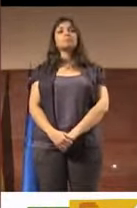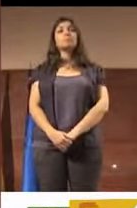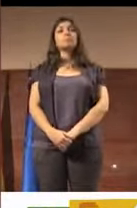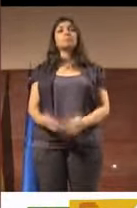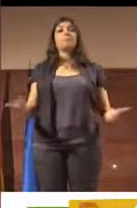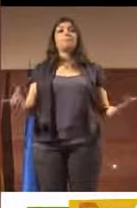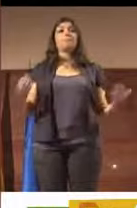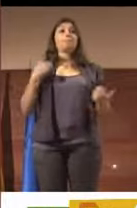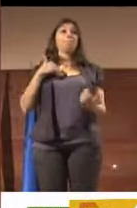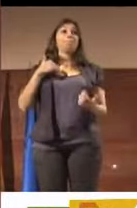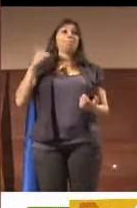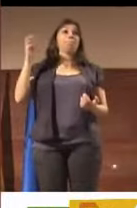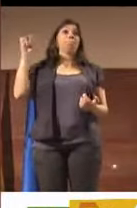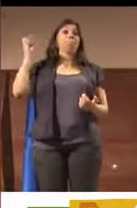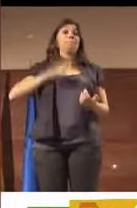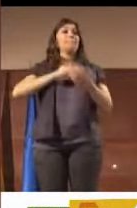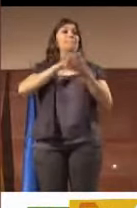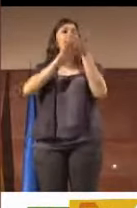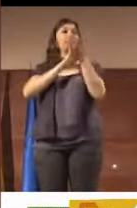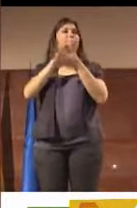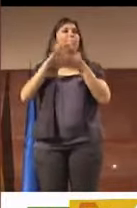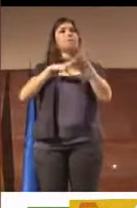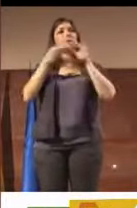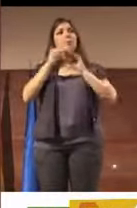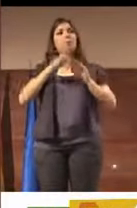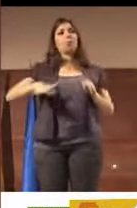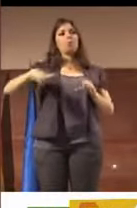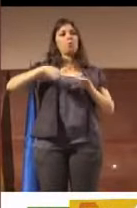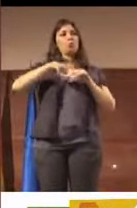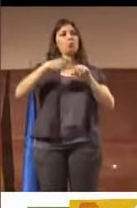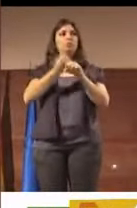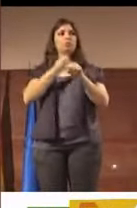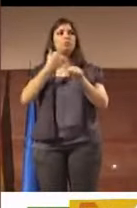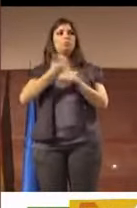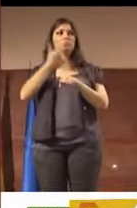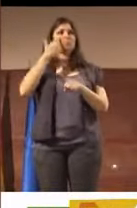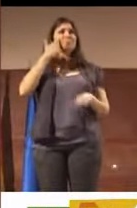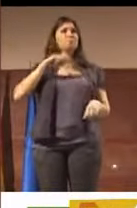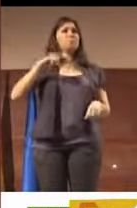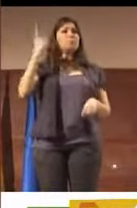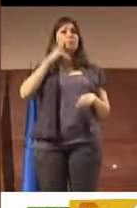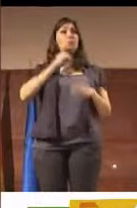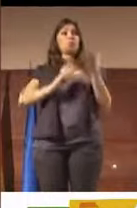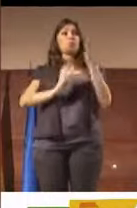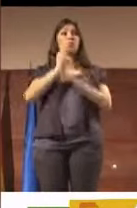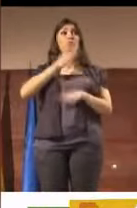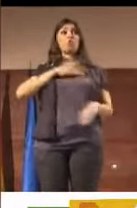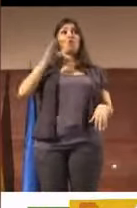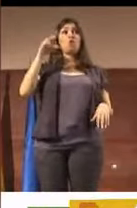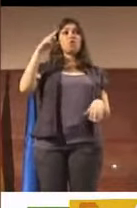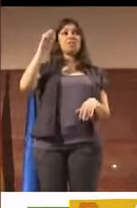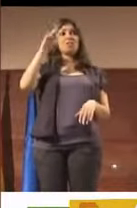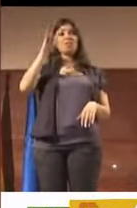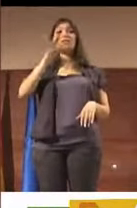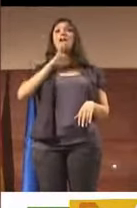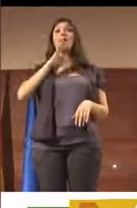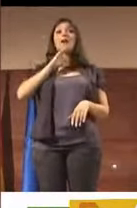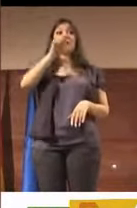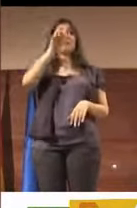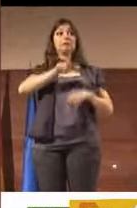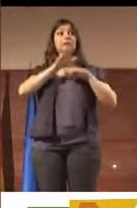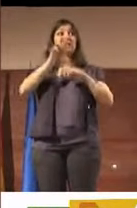Bueno, yo vengo hoy un poco a hablar sobre la adaptación de puestos de trabajo, principalmente sobre el producto que comercializa Ugari, que como ha dicho Reyes